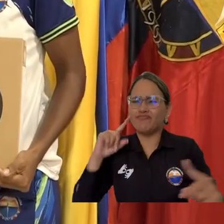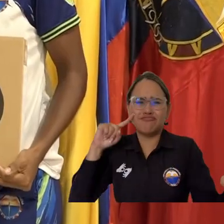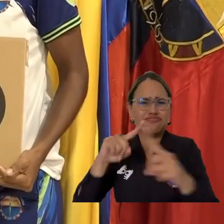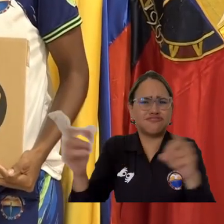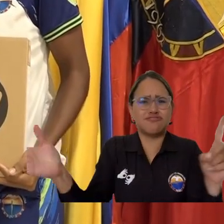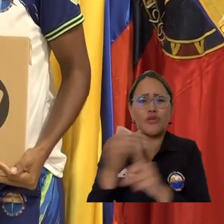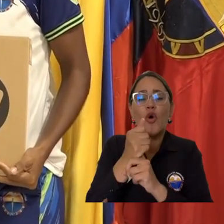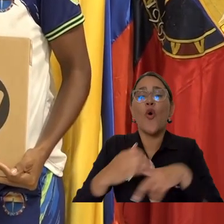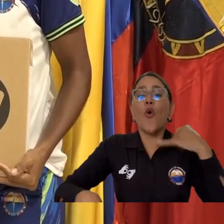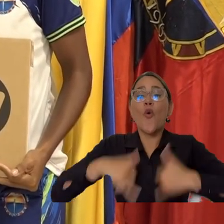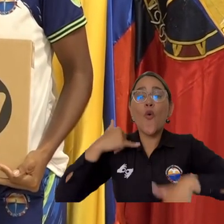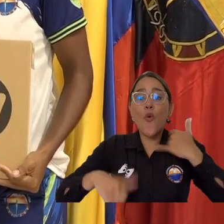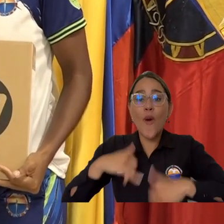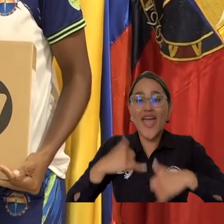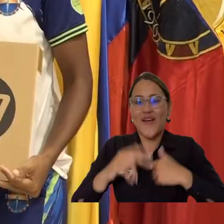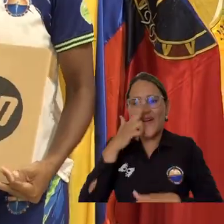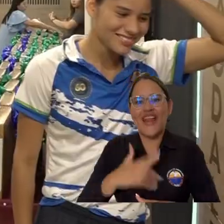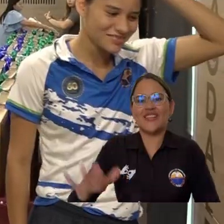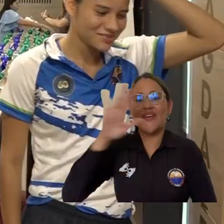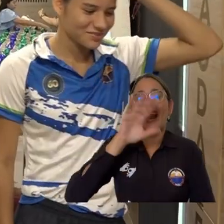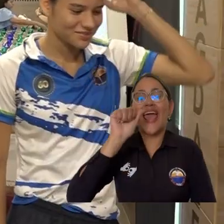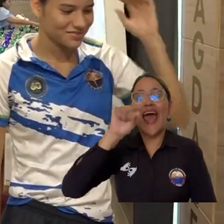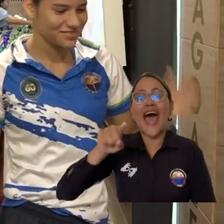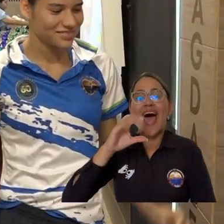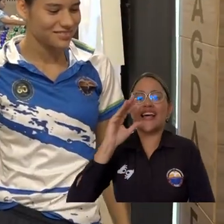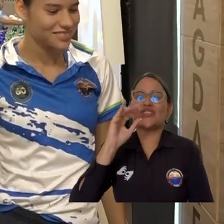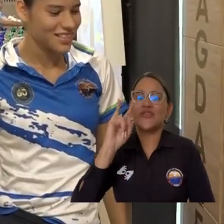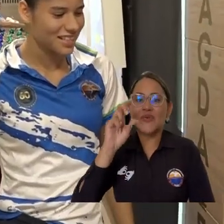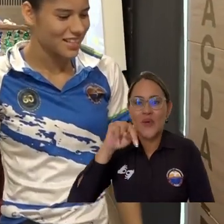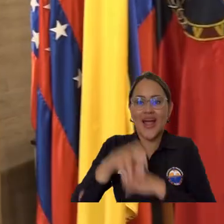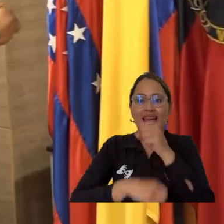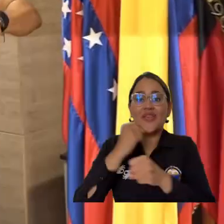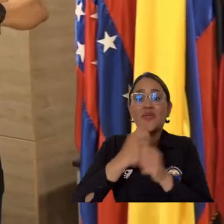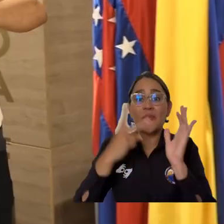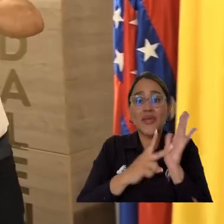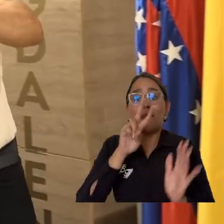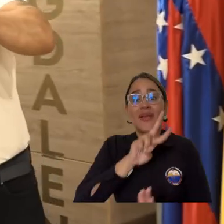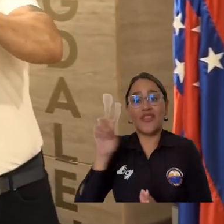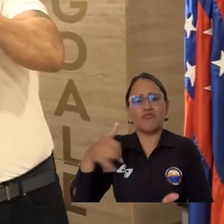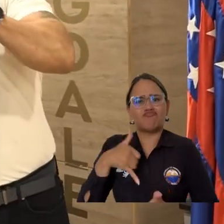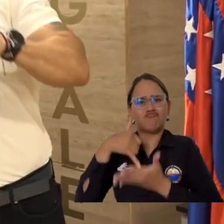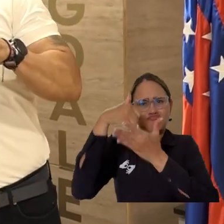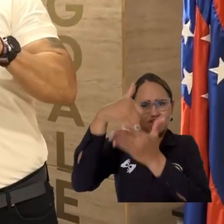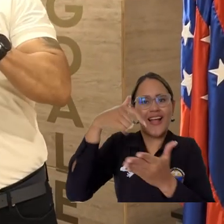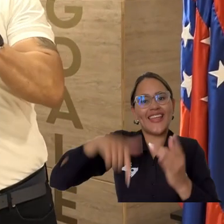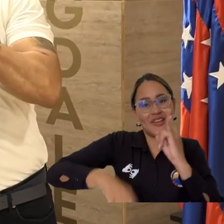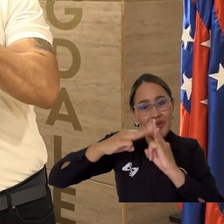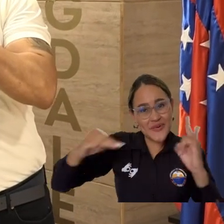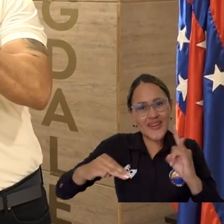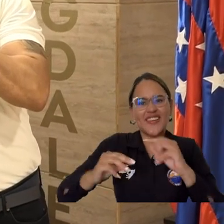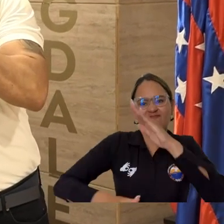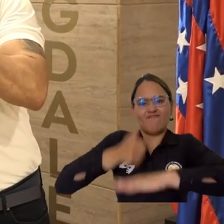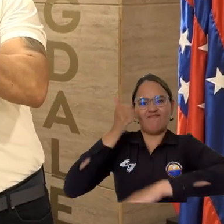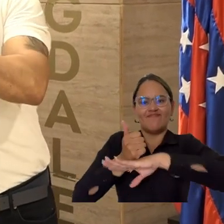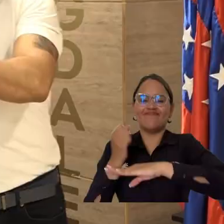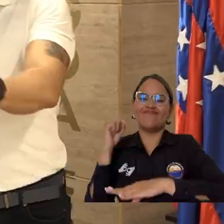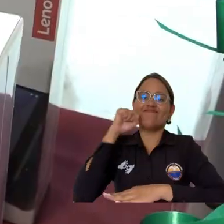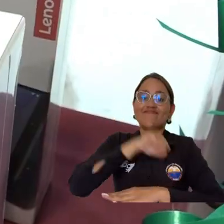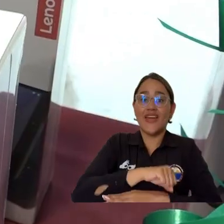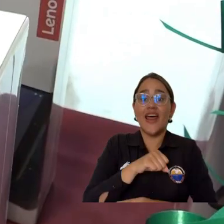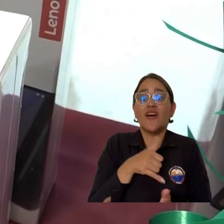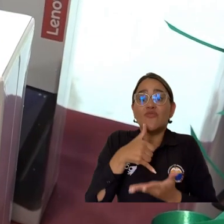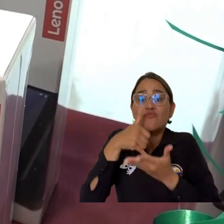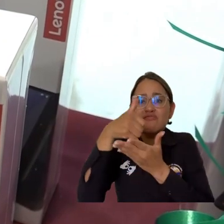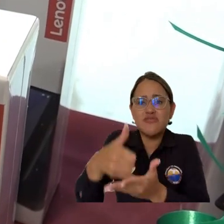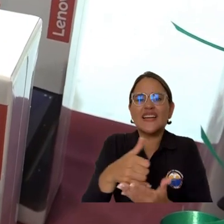Juegos Nacionales ASCUN 2022, fueron premiados por la alma mater en cabeza del rector Pablo Vera Salazar, quien entregó